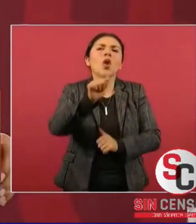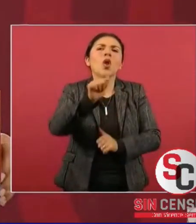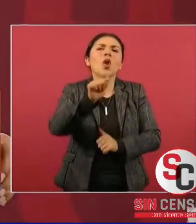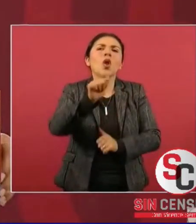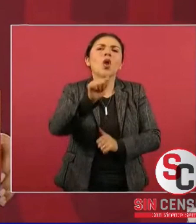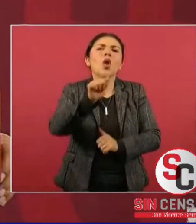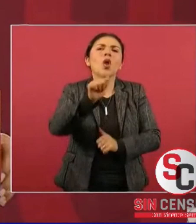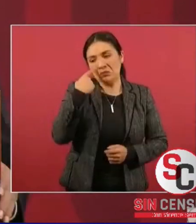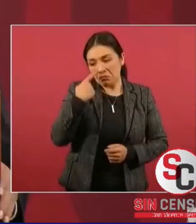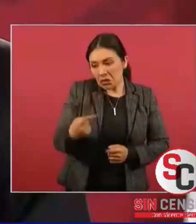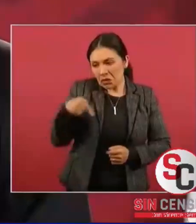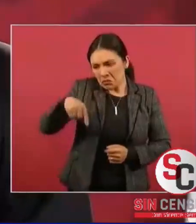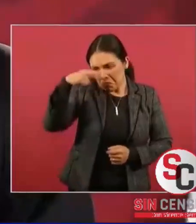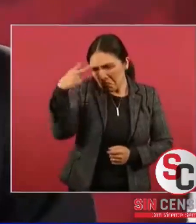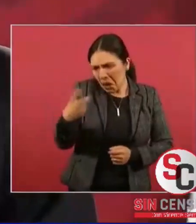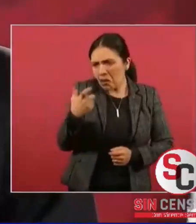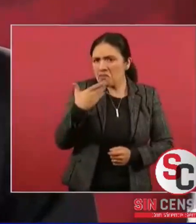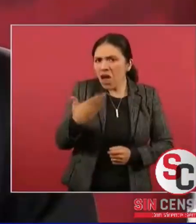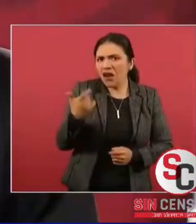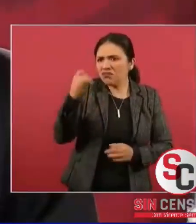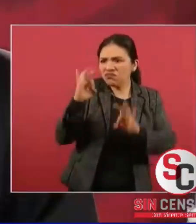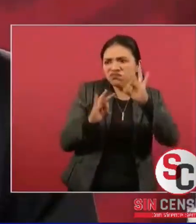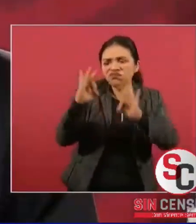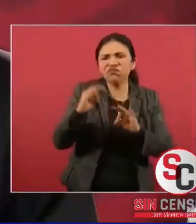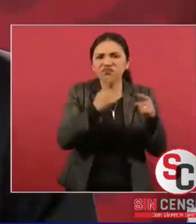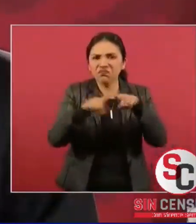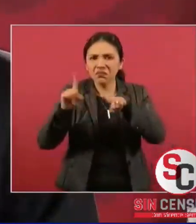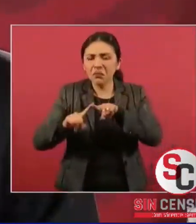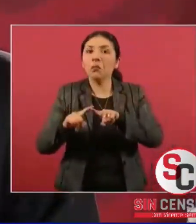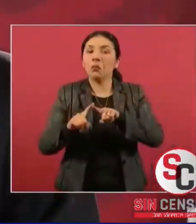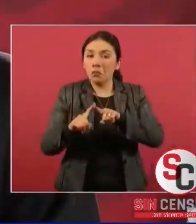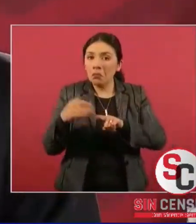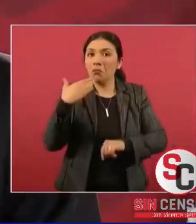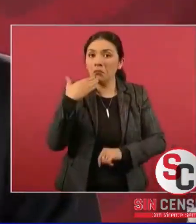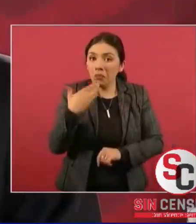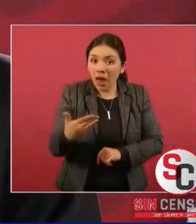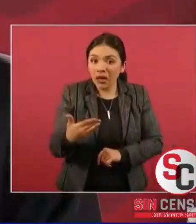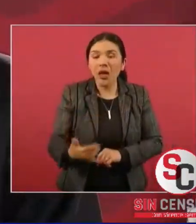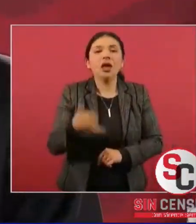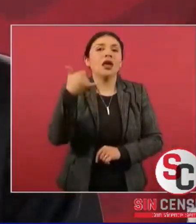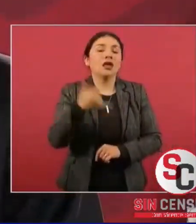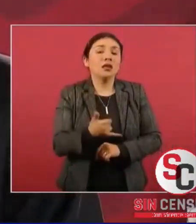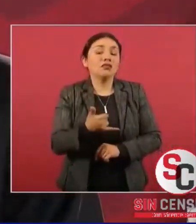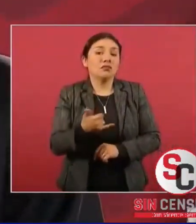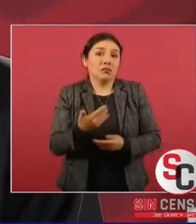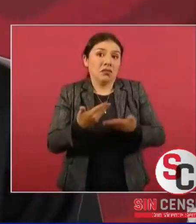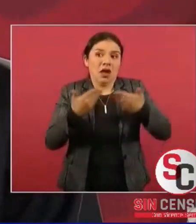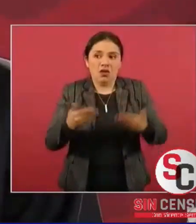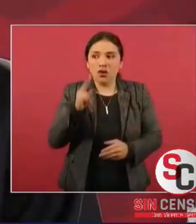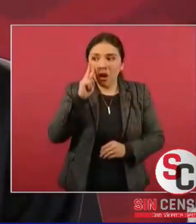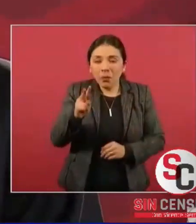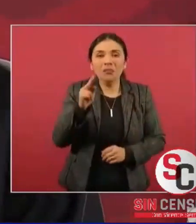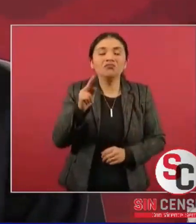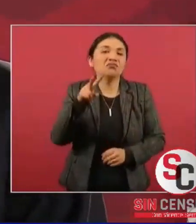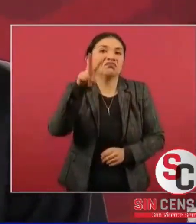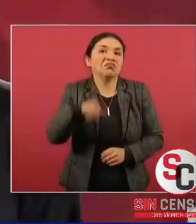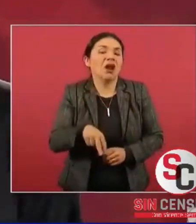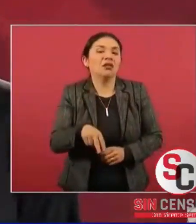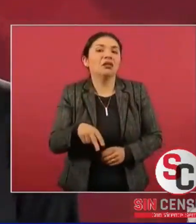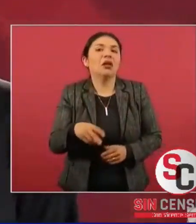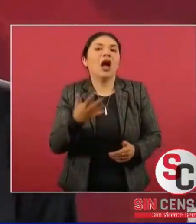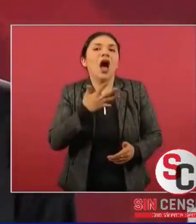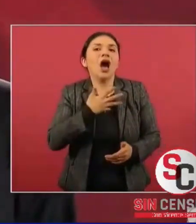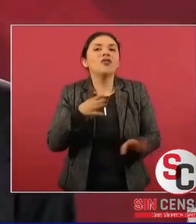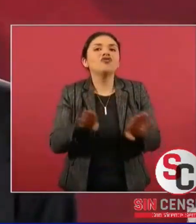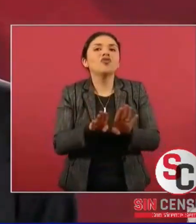investigación del caso Colosio. Desde el mes de abril, ya Alejandro Gertz Manero, como fiscal, había instruido la